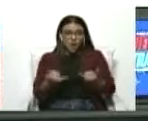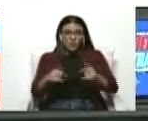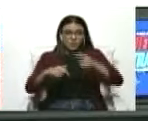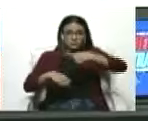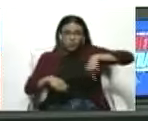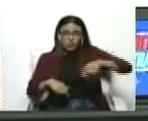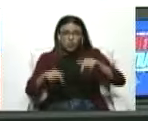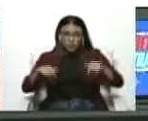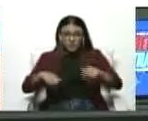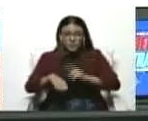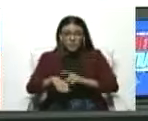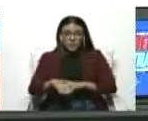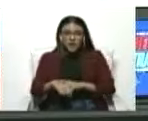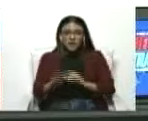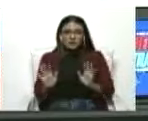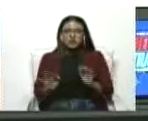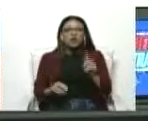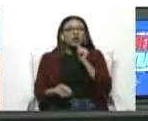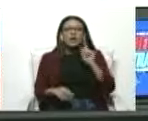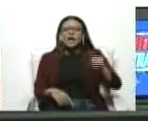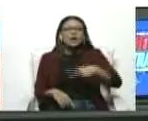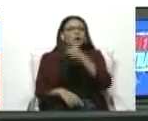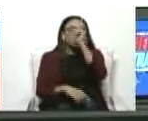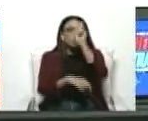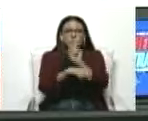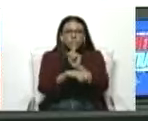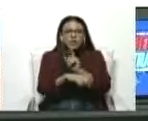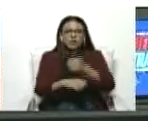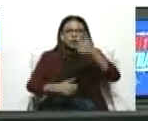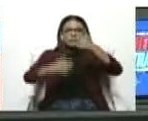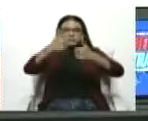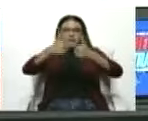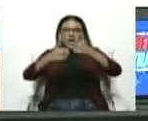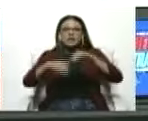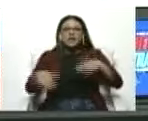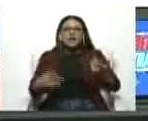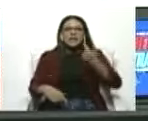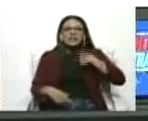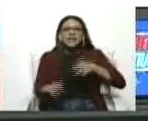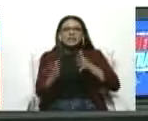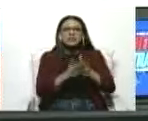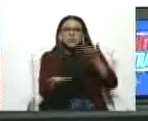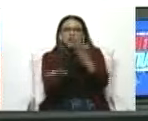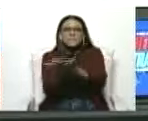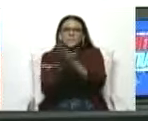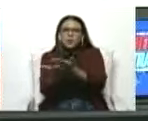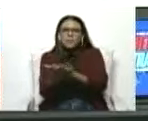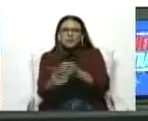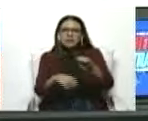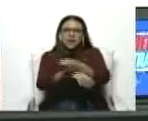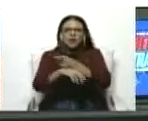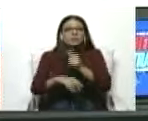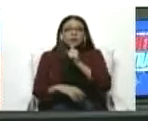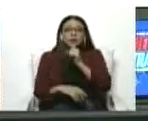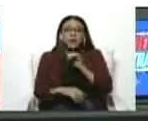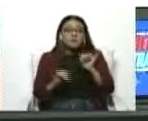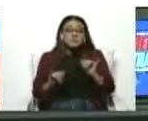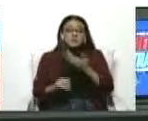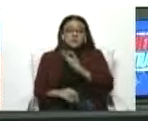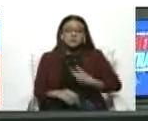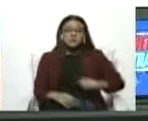alturas, el único candidato que tiene un programa de gobierno es Nicolás Maduro.